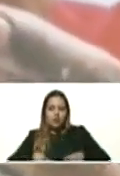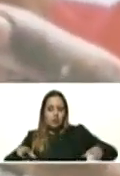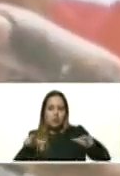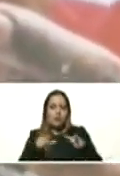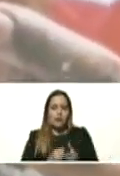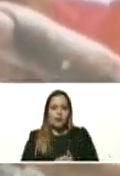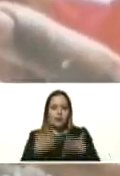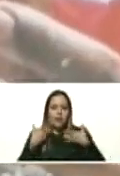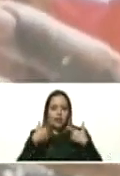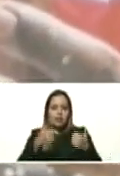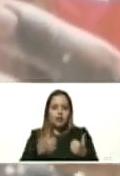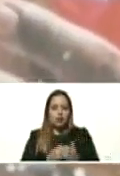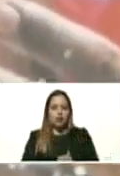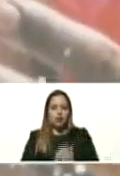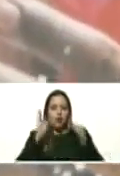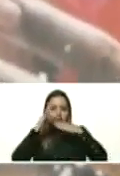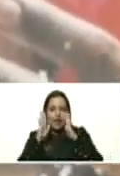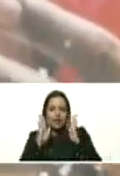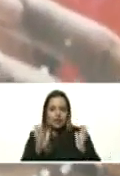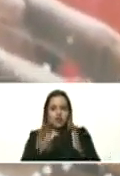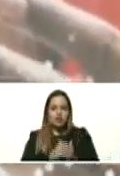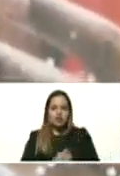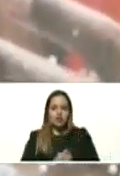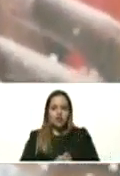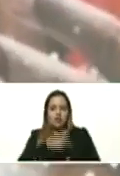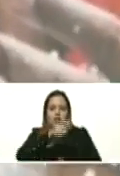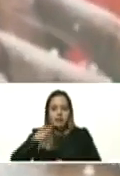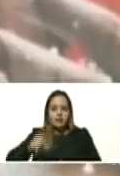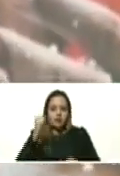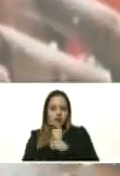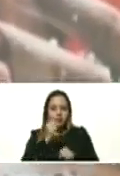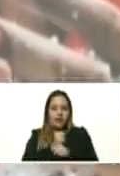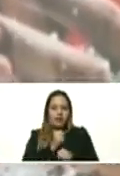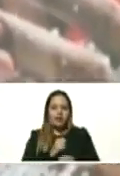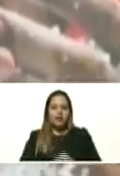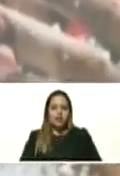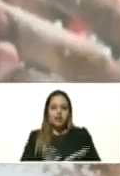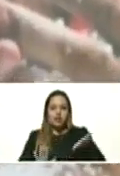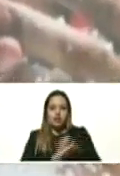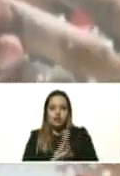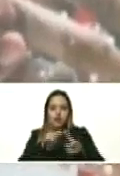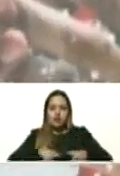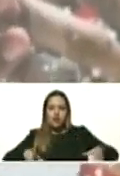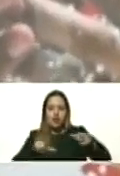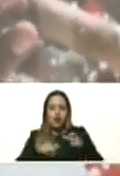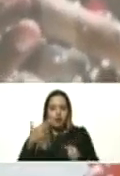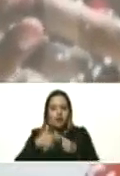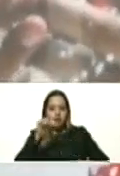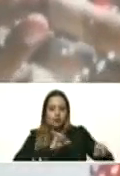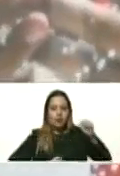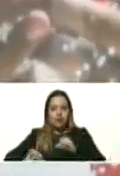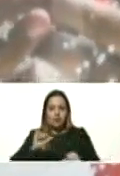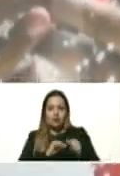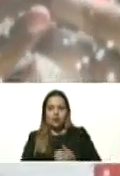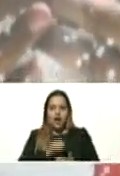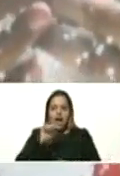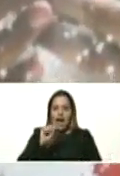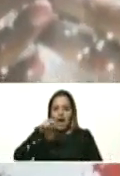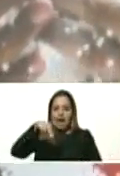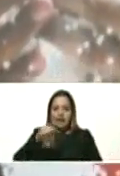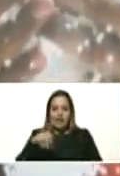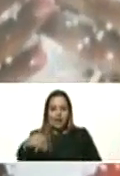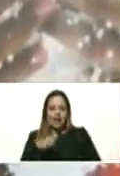para la salud, para la atención de la clase trabajadora en lo que es el complejo petroquímico Ana María